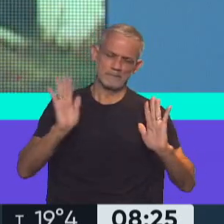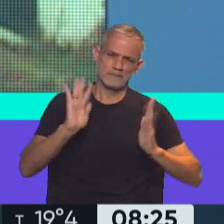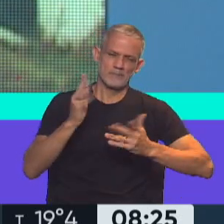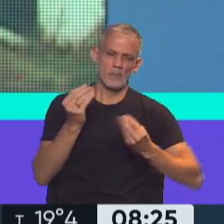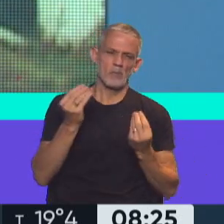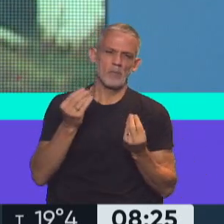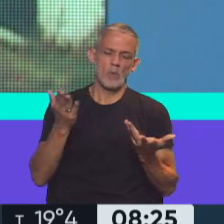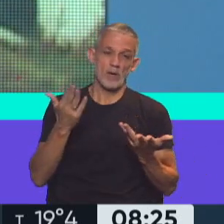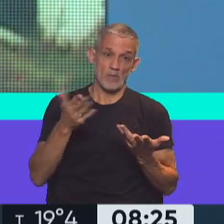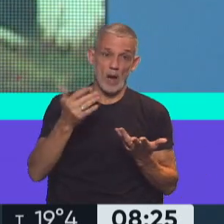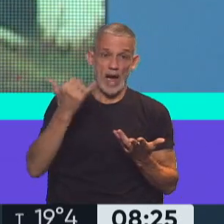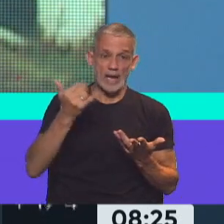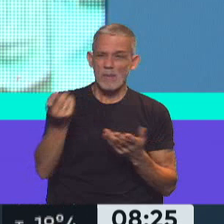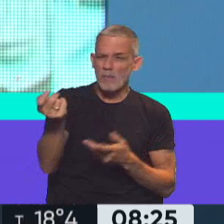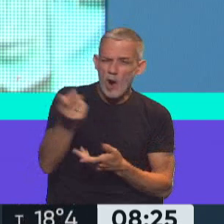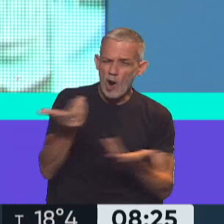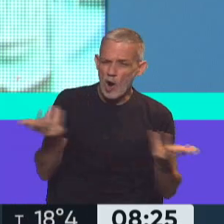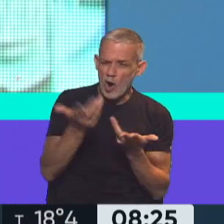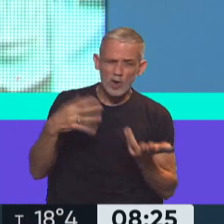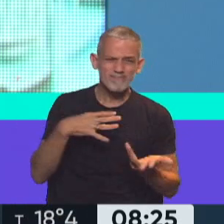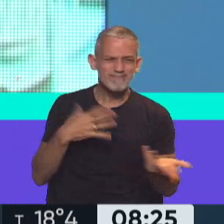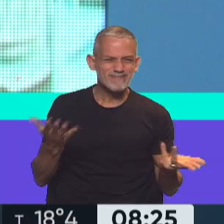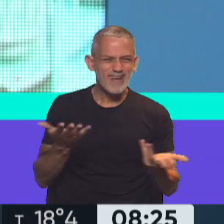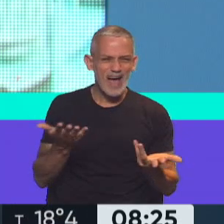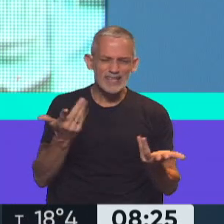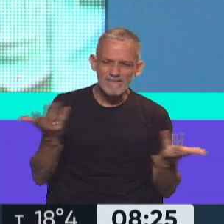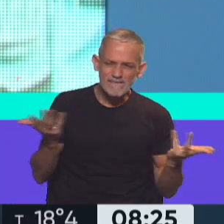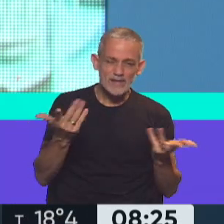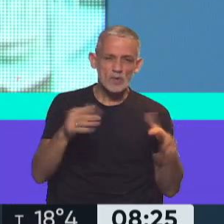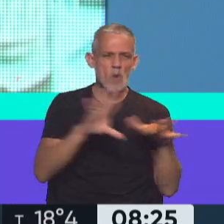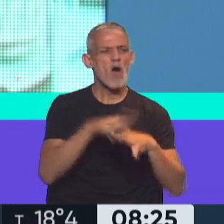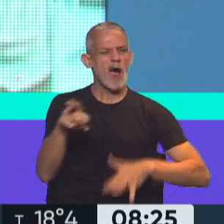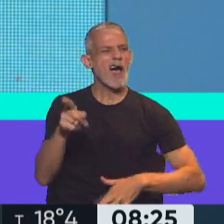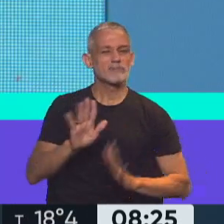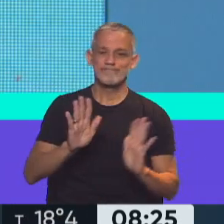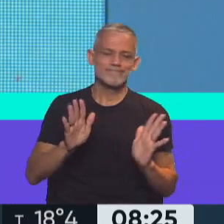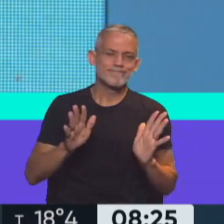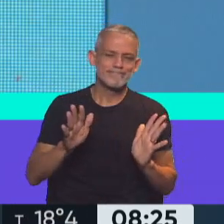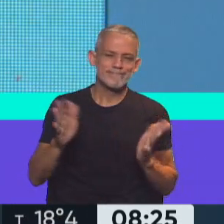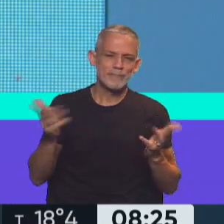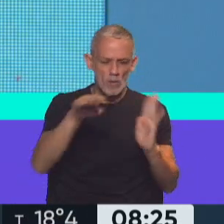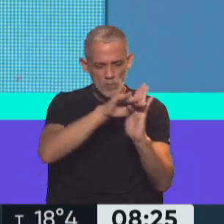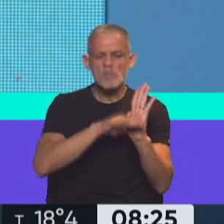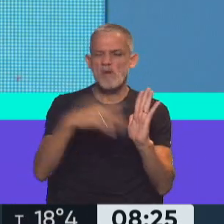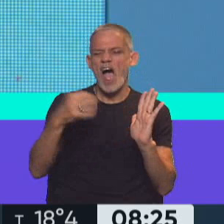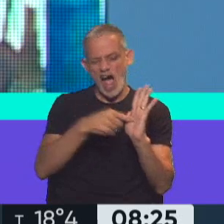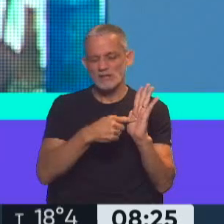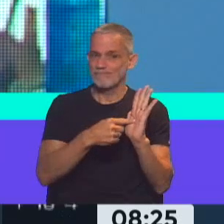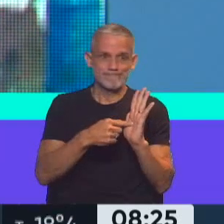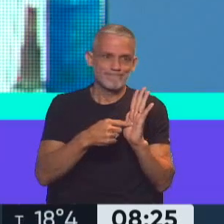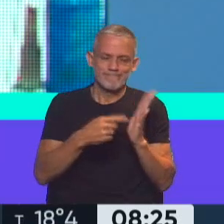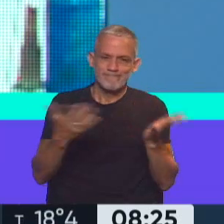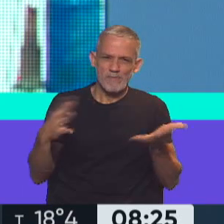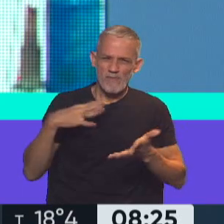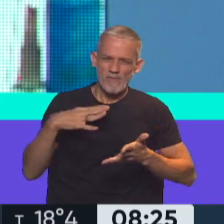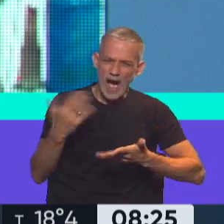porque son muy pocos casos todavía como para poder tener, digamos, una casuística que nos dé la